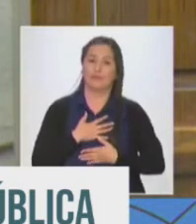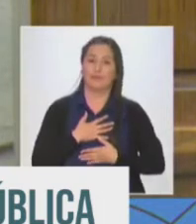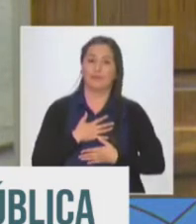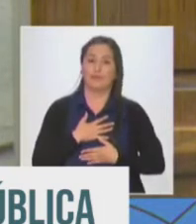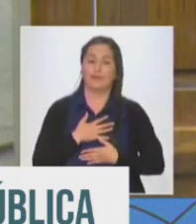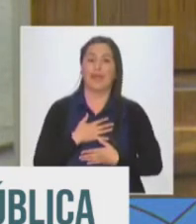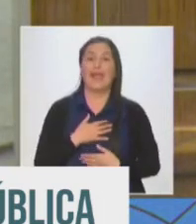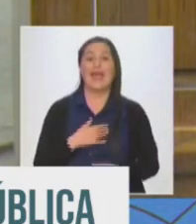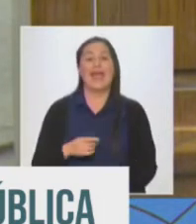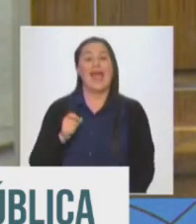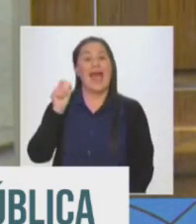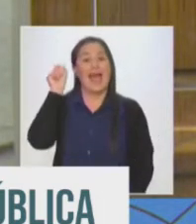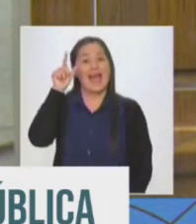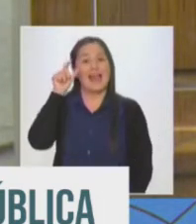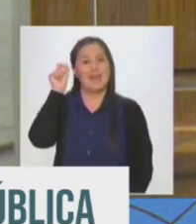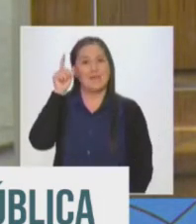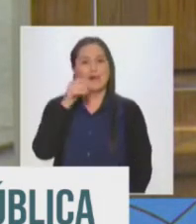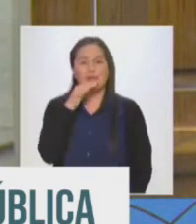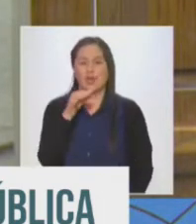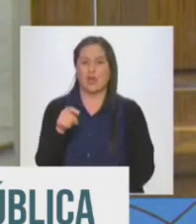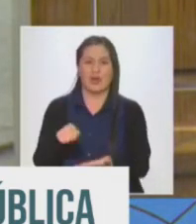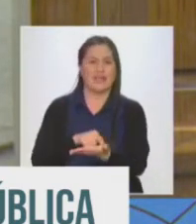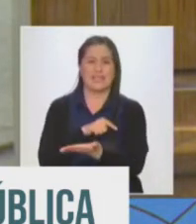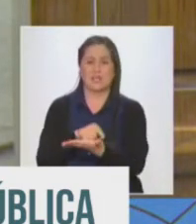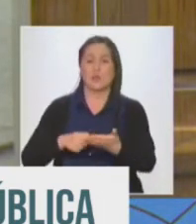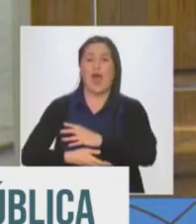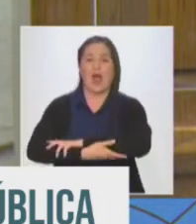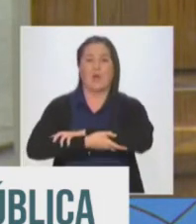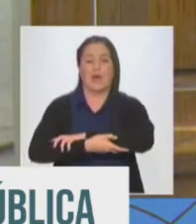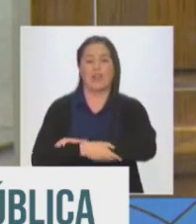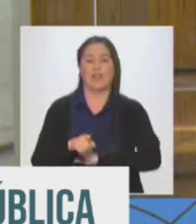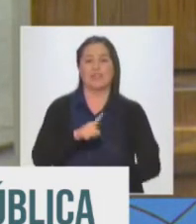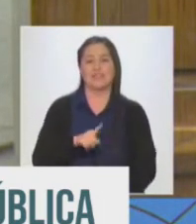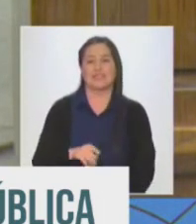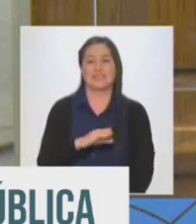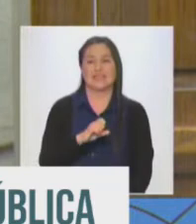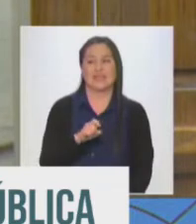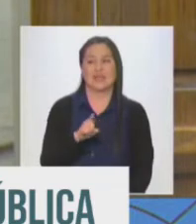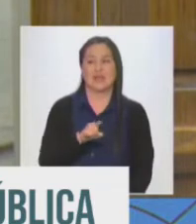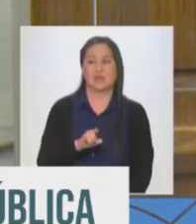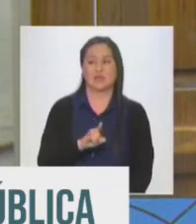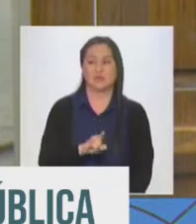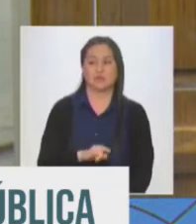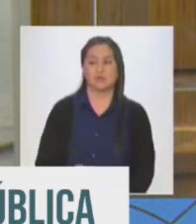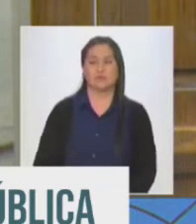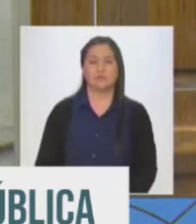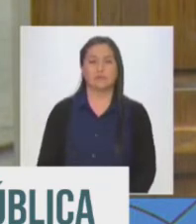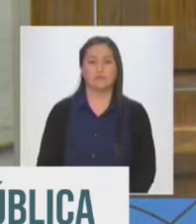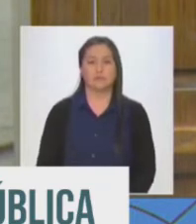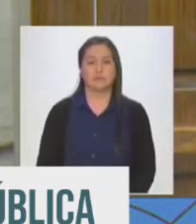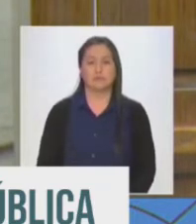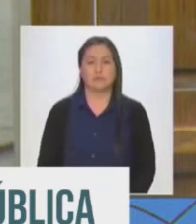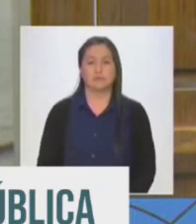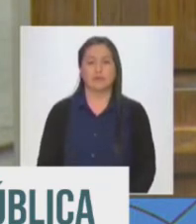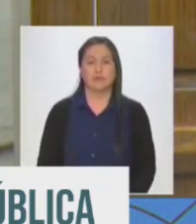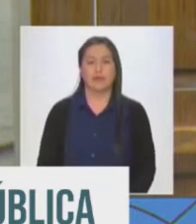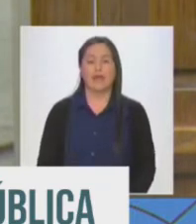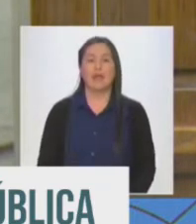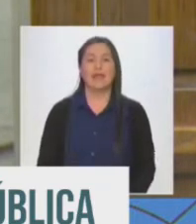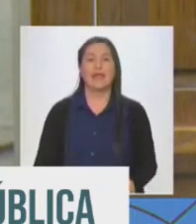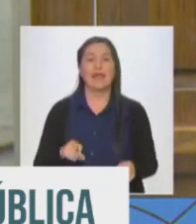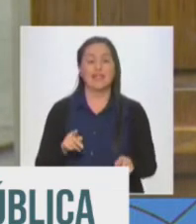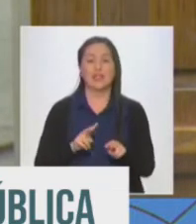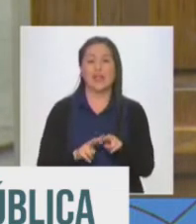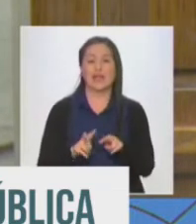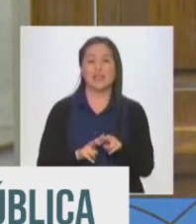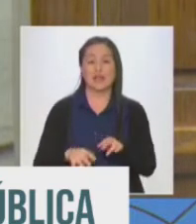alemán Deutsche Welle señaló el rechazo al acuerdo Escazú acaba con la aspiración del liderazgo ambiental. La BBC señaló el caso